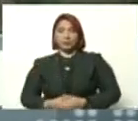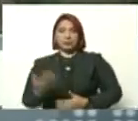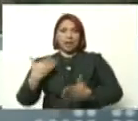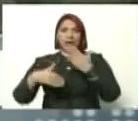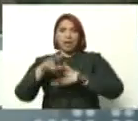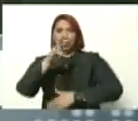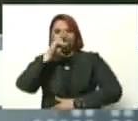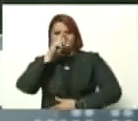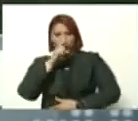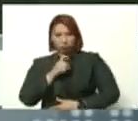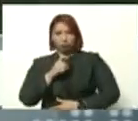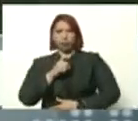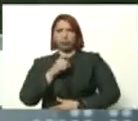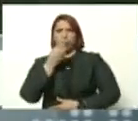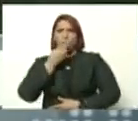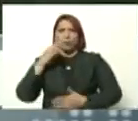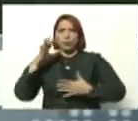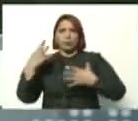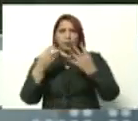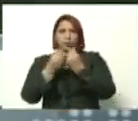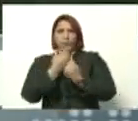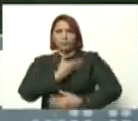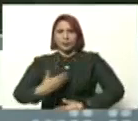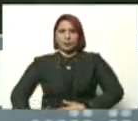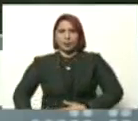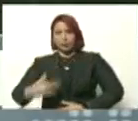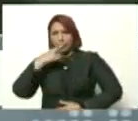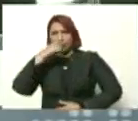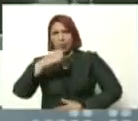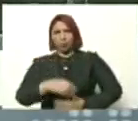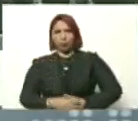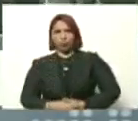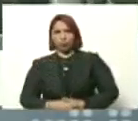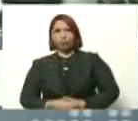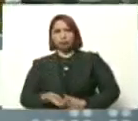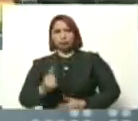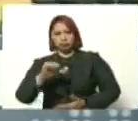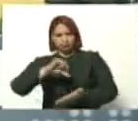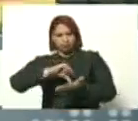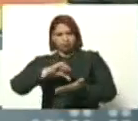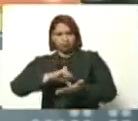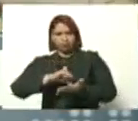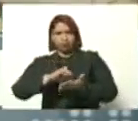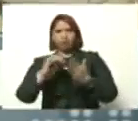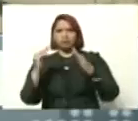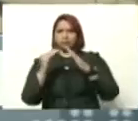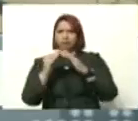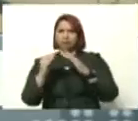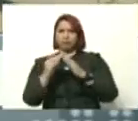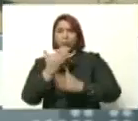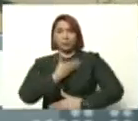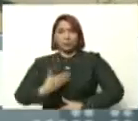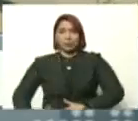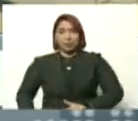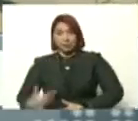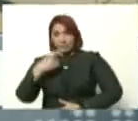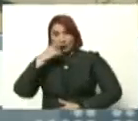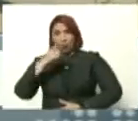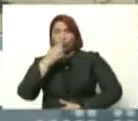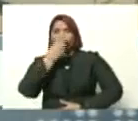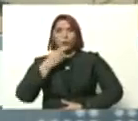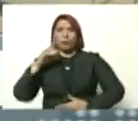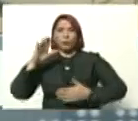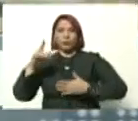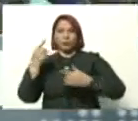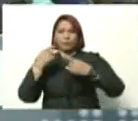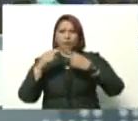se comprometieron con el presidente Nicolás Maduro, que es de la casa, esta es la casa del presidente Maduro, se comprometieron en una